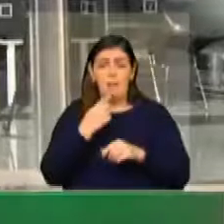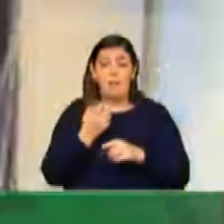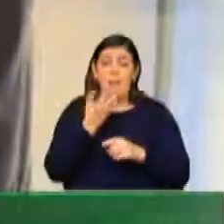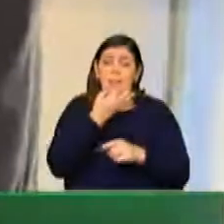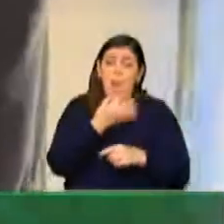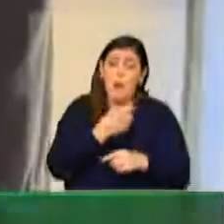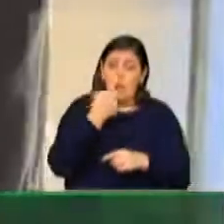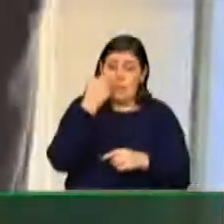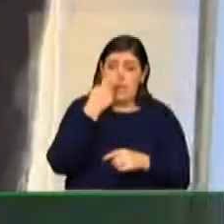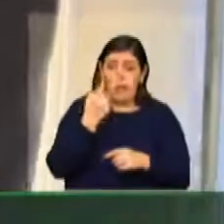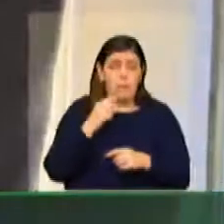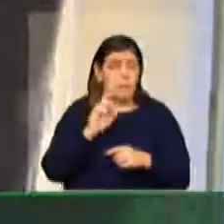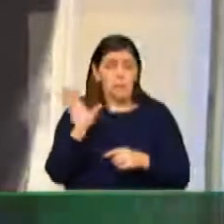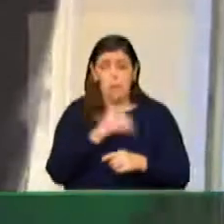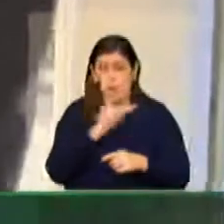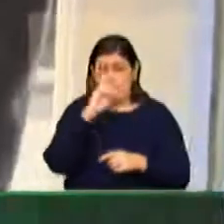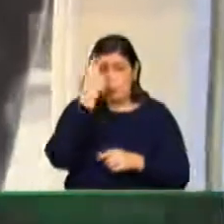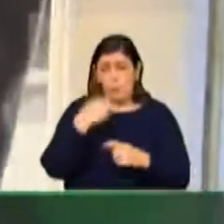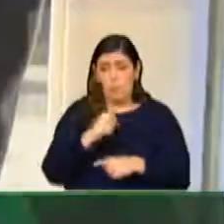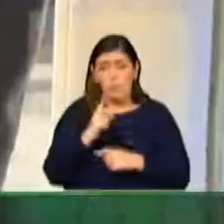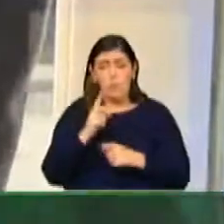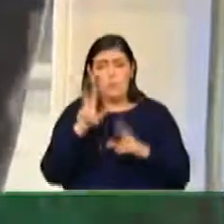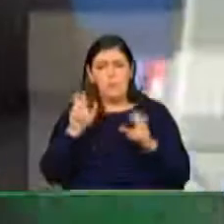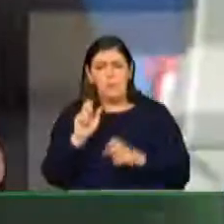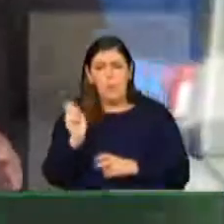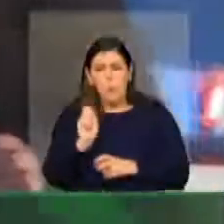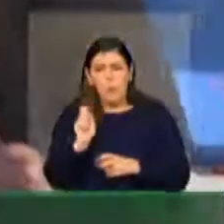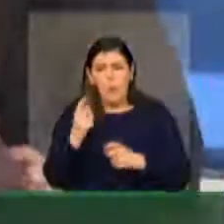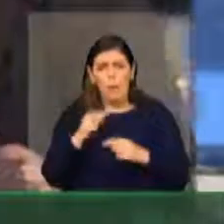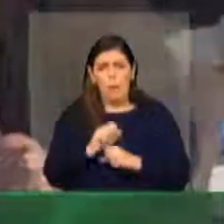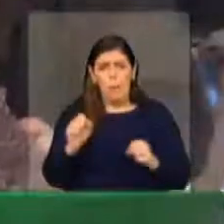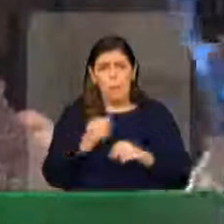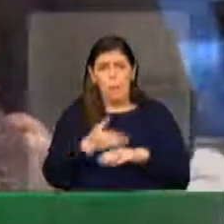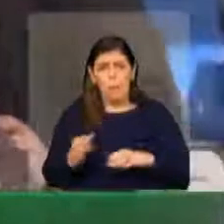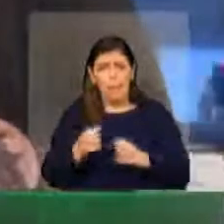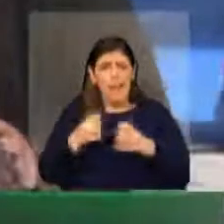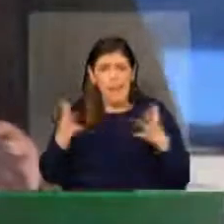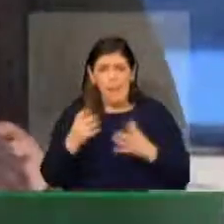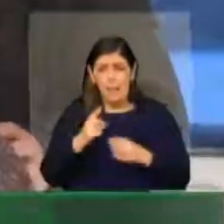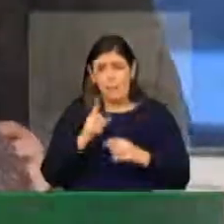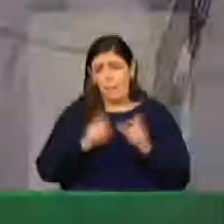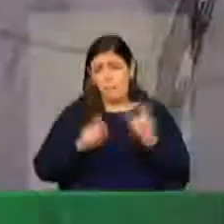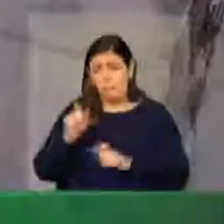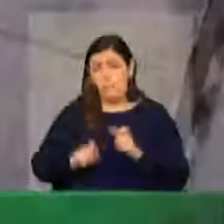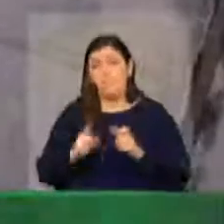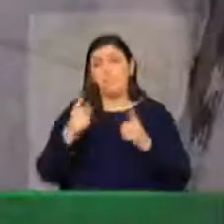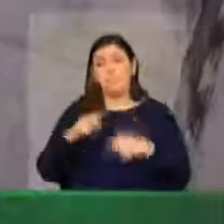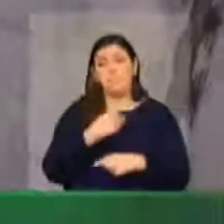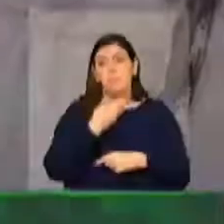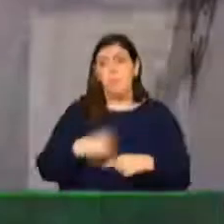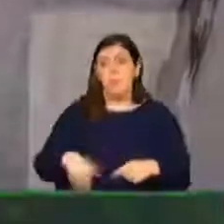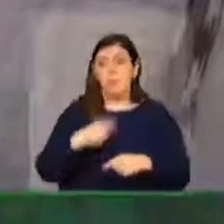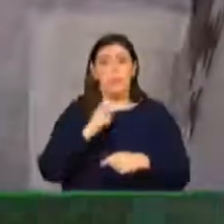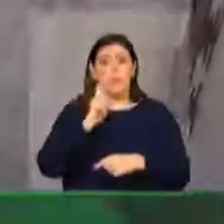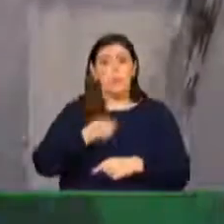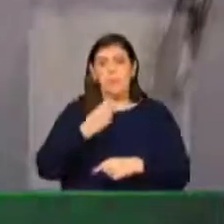aborda cuestiones urgentes que pueden afectar gravemente a la población. Como adelantó Telemundo, la decisión del gobierno se basó en los